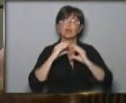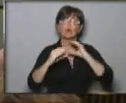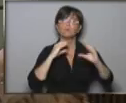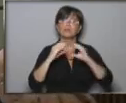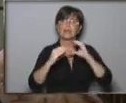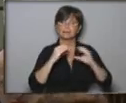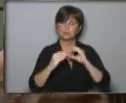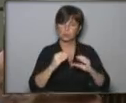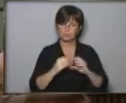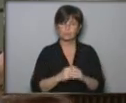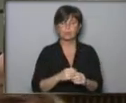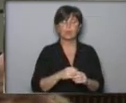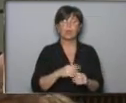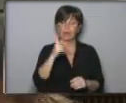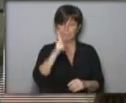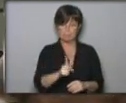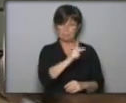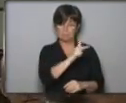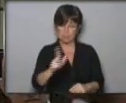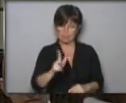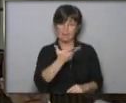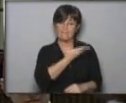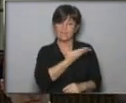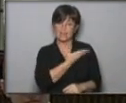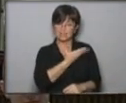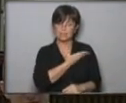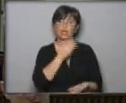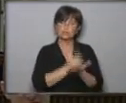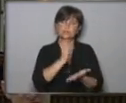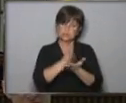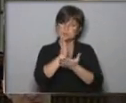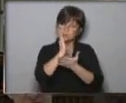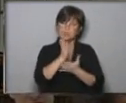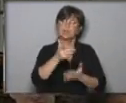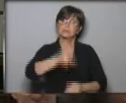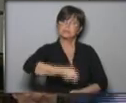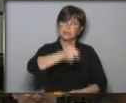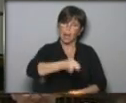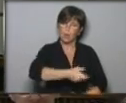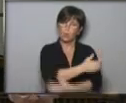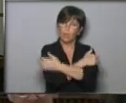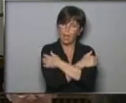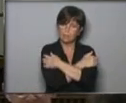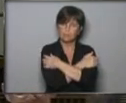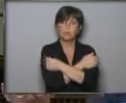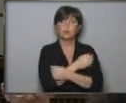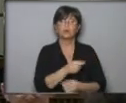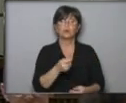comunicación, Jorge Bergoglio, Francisco, sigue saludando, como es su estilo,